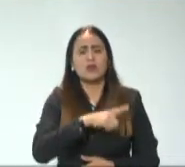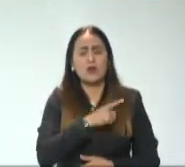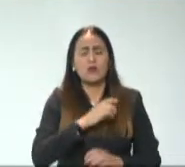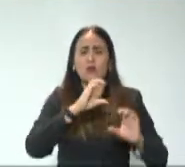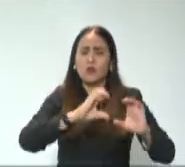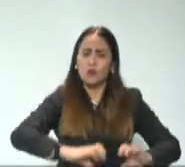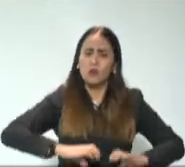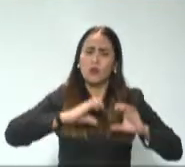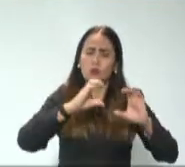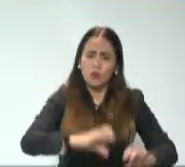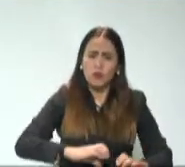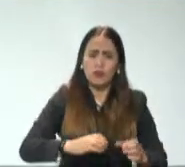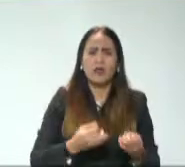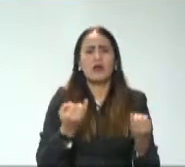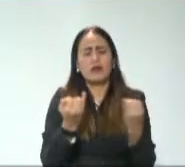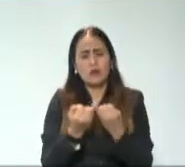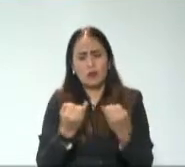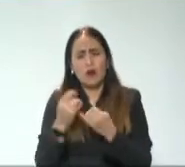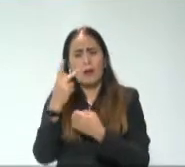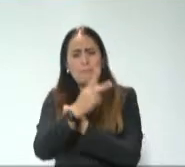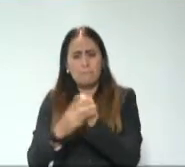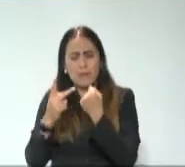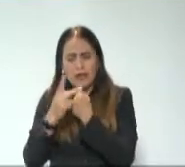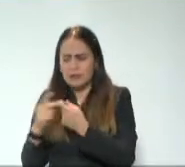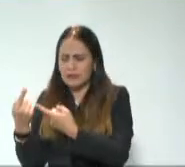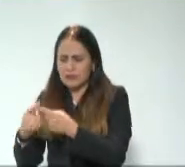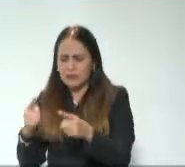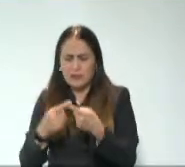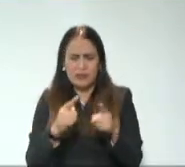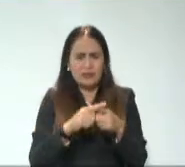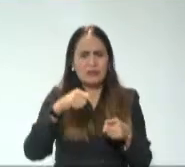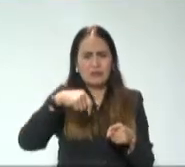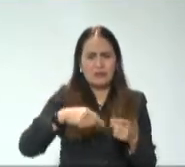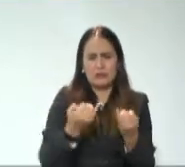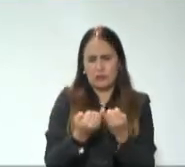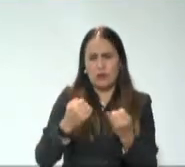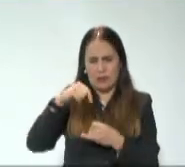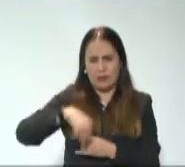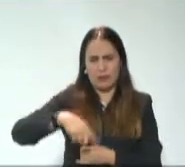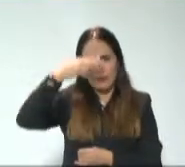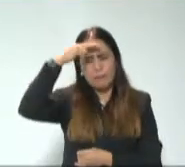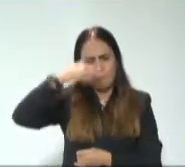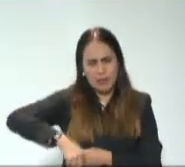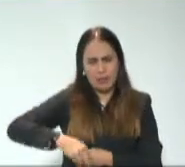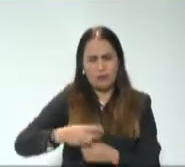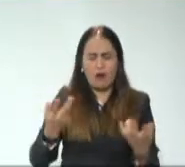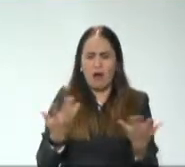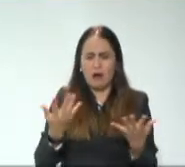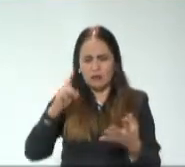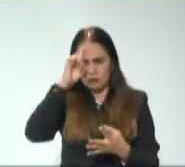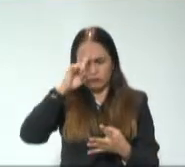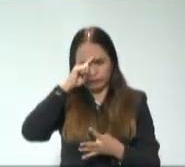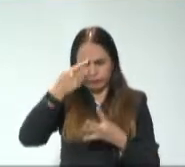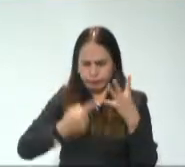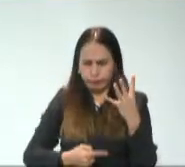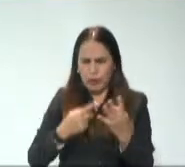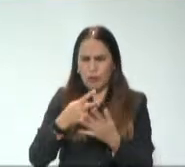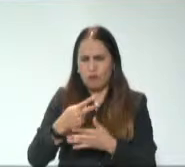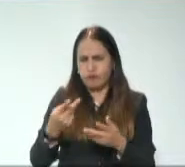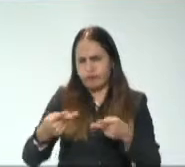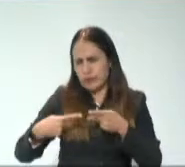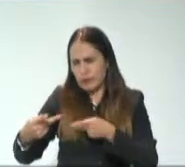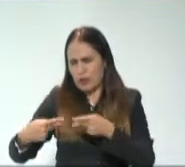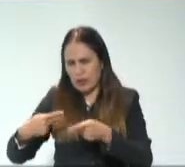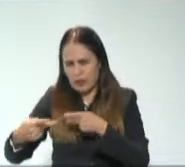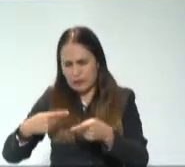visitantes diversos países entre ellos México adoptaron diversas acciones para contener la propagación del virus entre las que